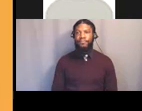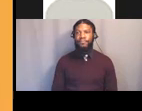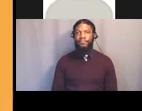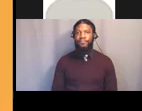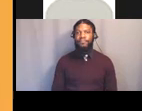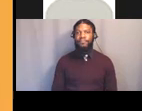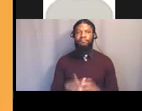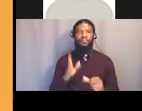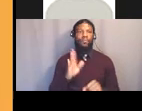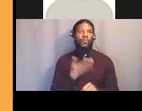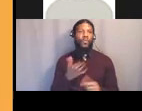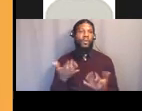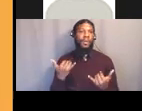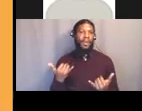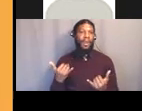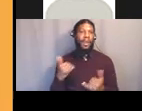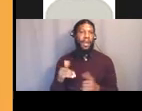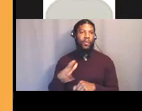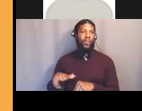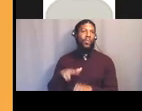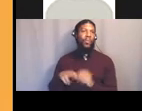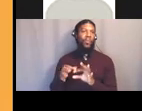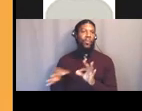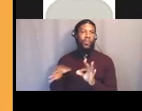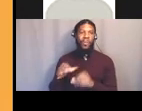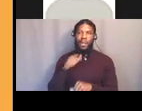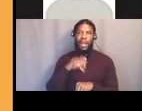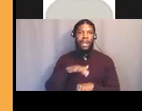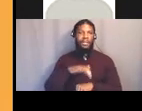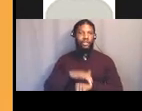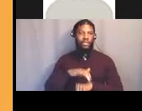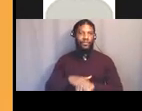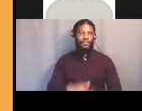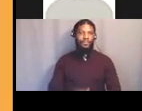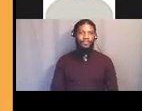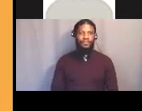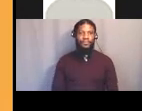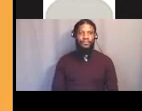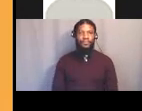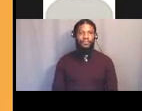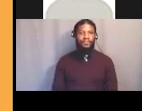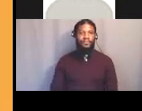Me besas, sueño y miel en mi boca, sueño y miel en la ropa.